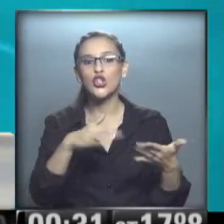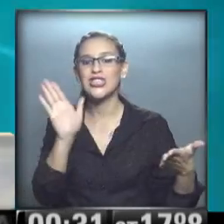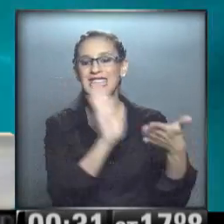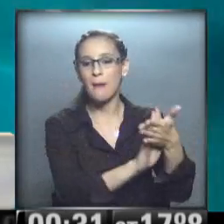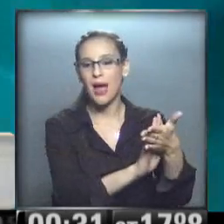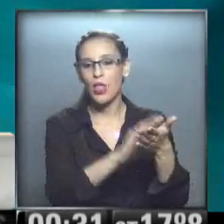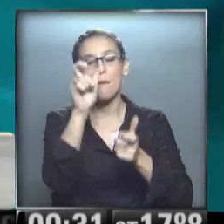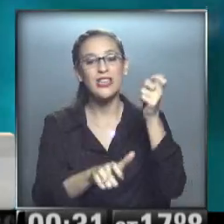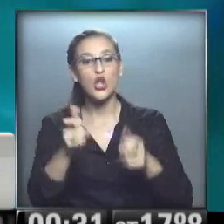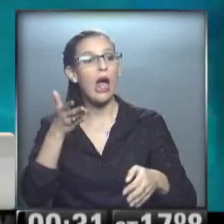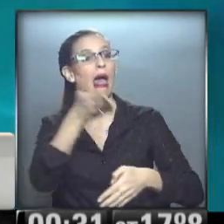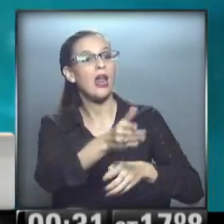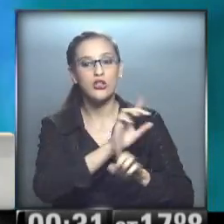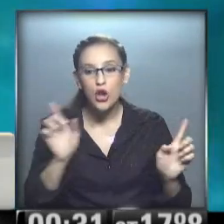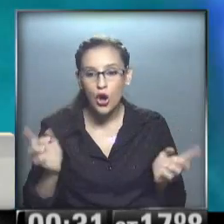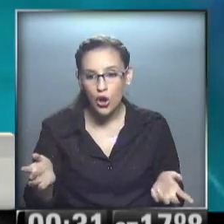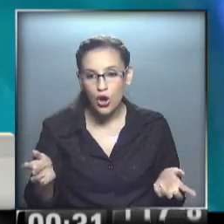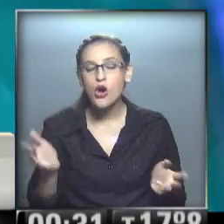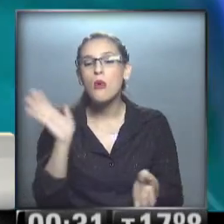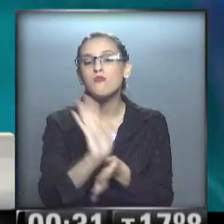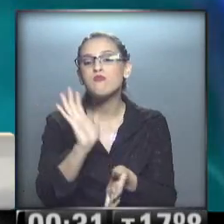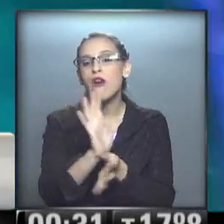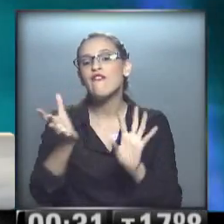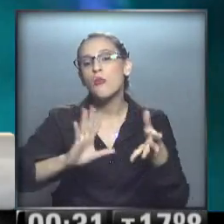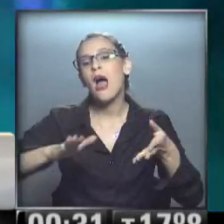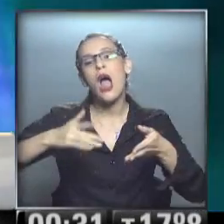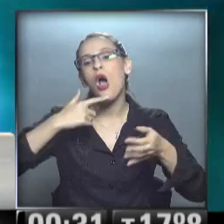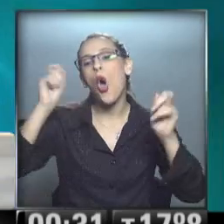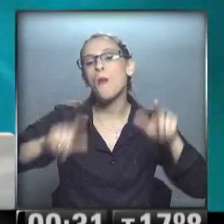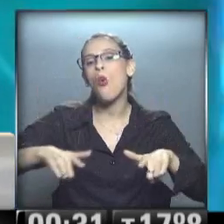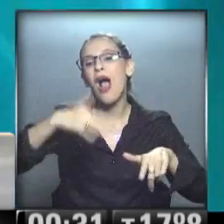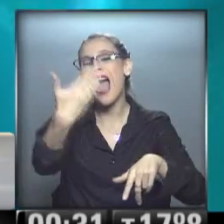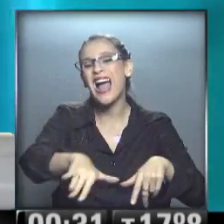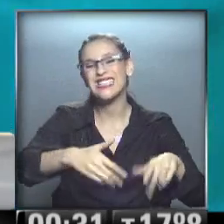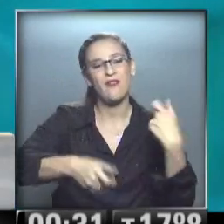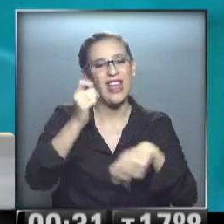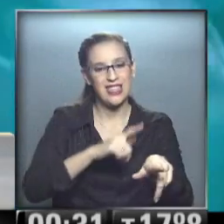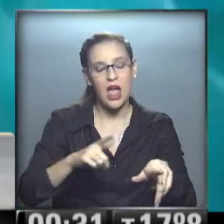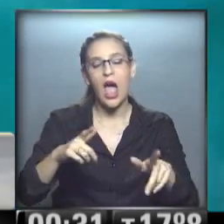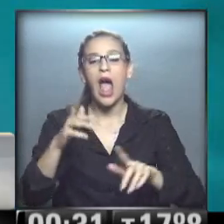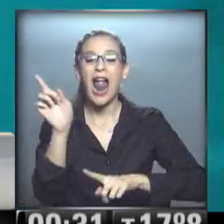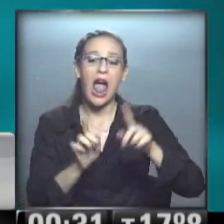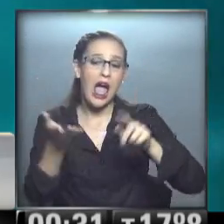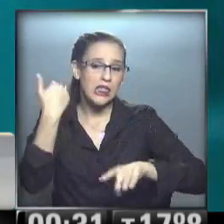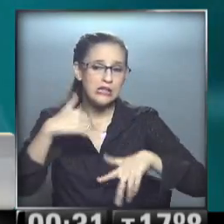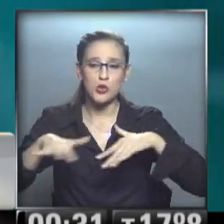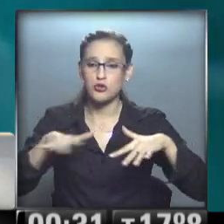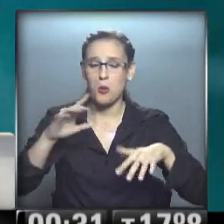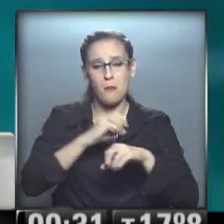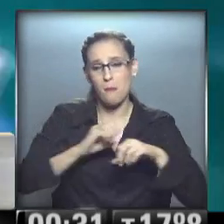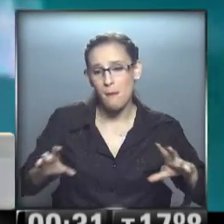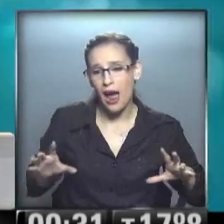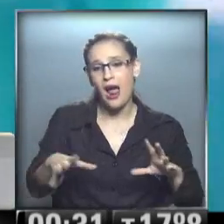ingrese. Están vendiendo como si fueran un puesto, como si fuera una venta callejera. Quizás con temor, quizás por alguna experiencia que hayan padecido, no lo